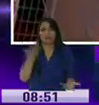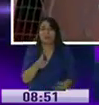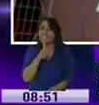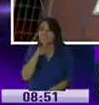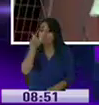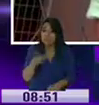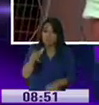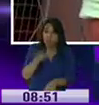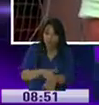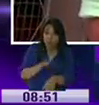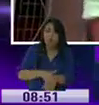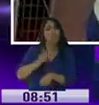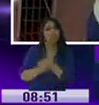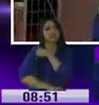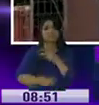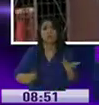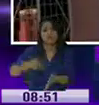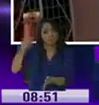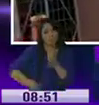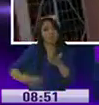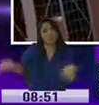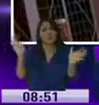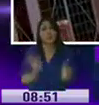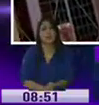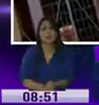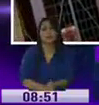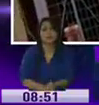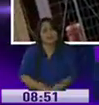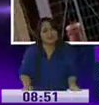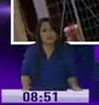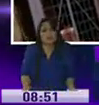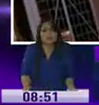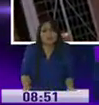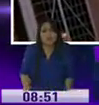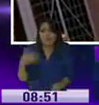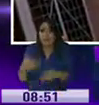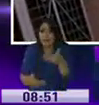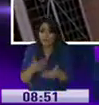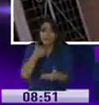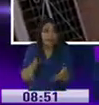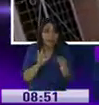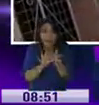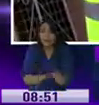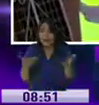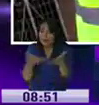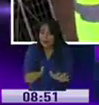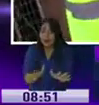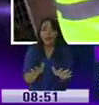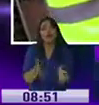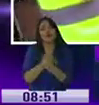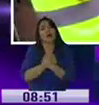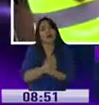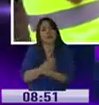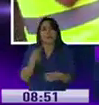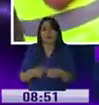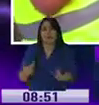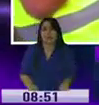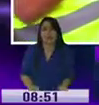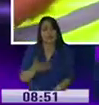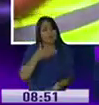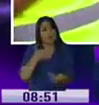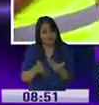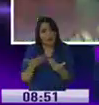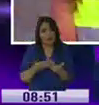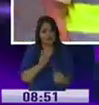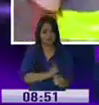culpables de esto y múlteles, pues, autoridad, a ver si algún momento ya comenzamos también a querer a la ciudad. Es muy fácil romper